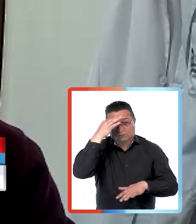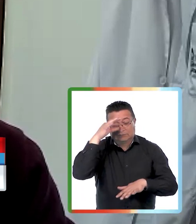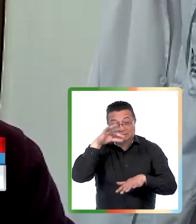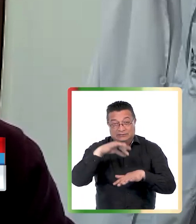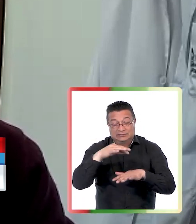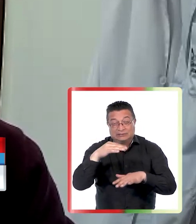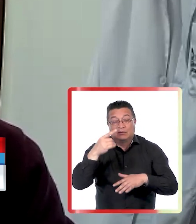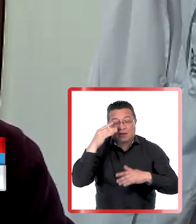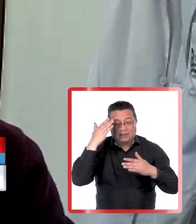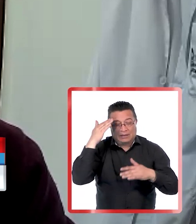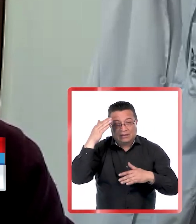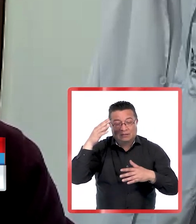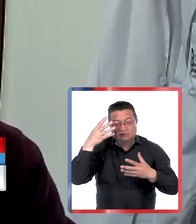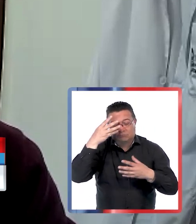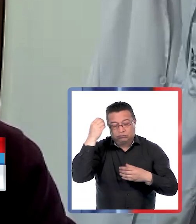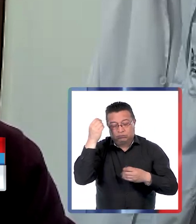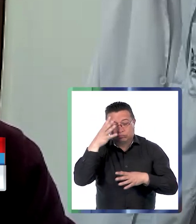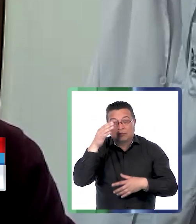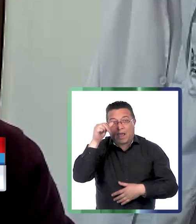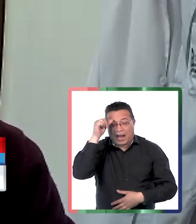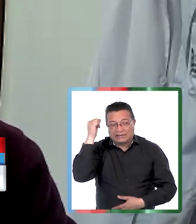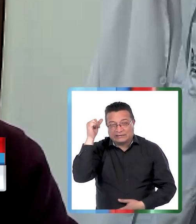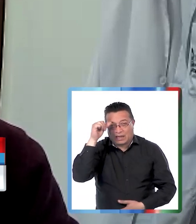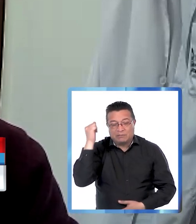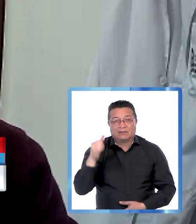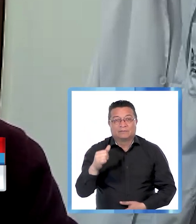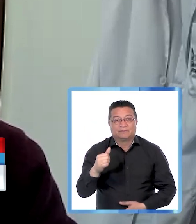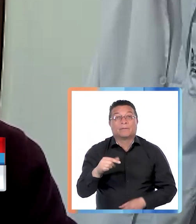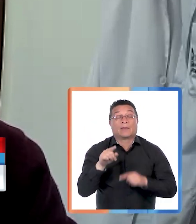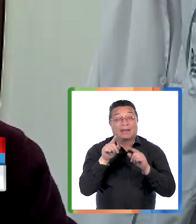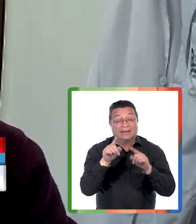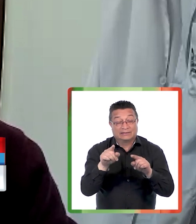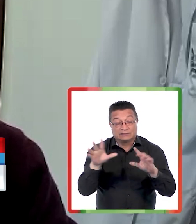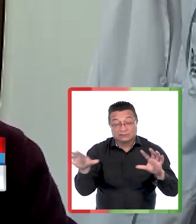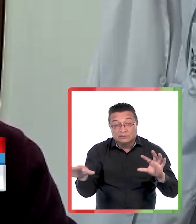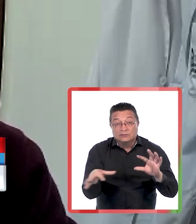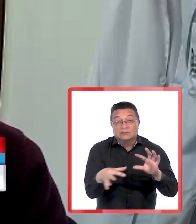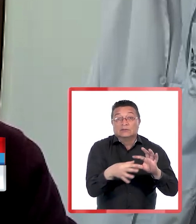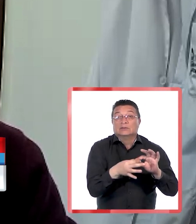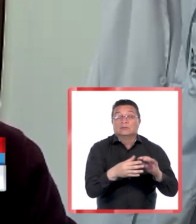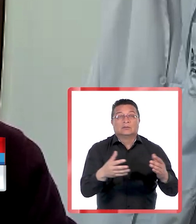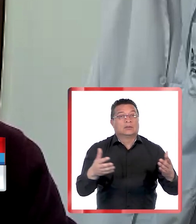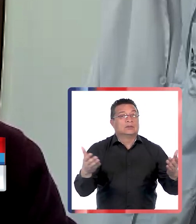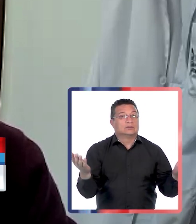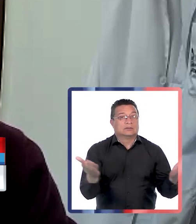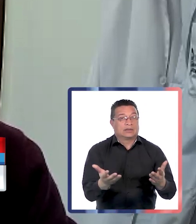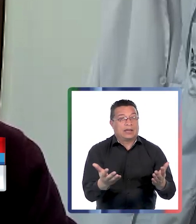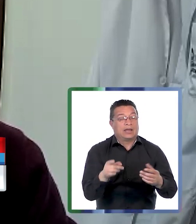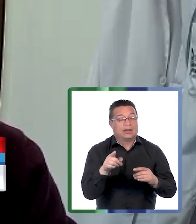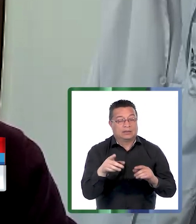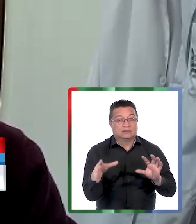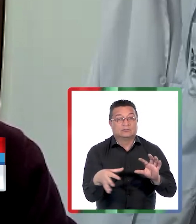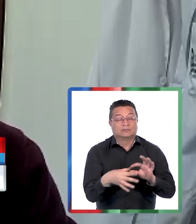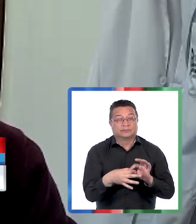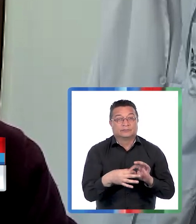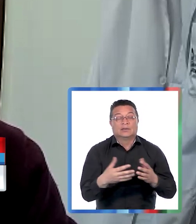una demencia y especialmente demencia Alzheimer. Y eso dice relación con,